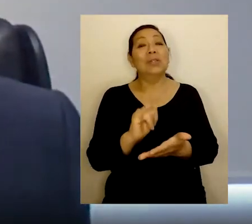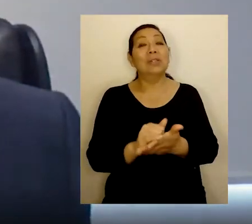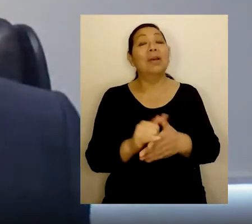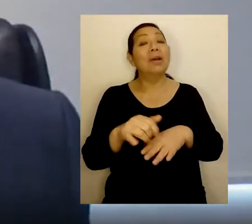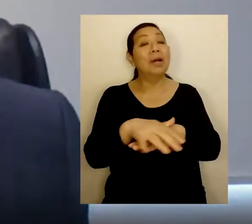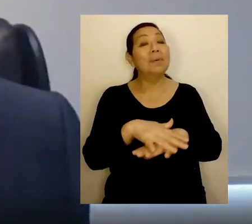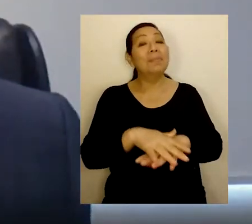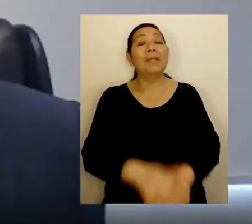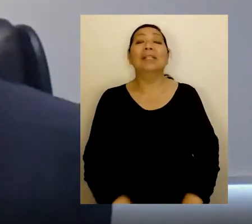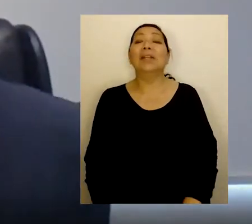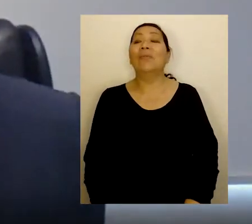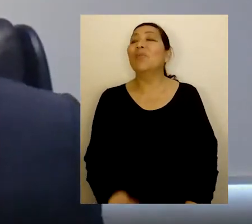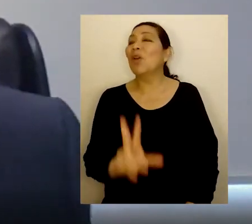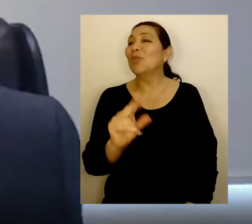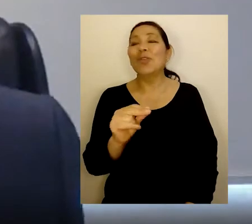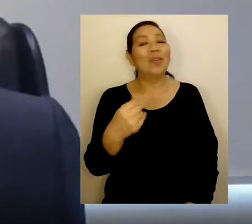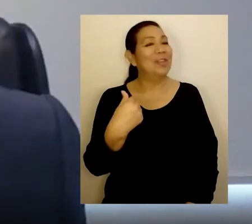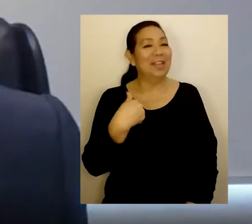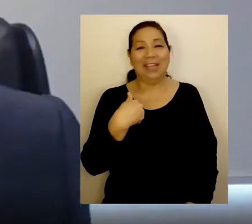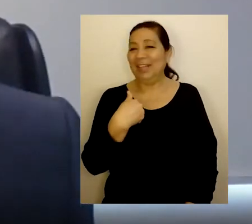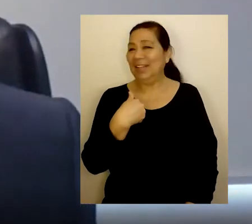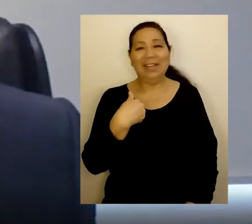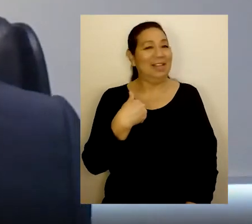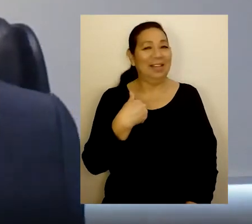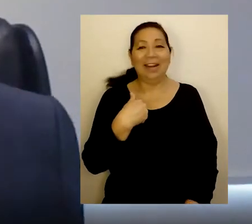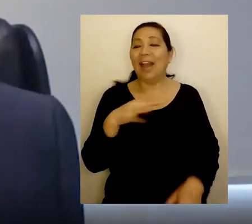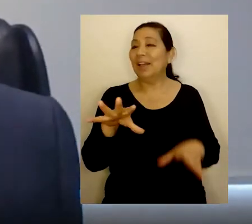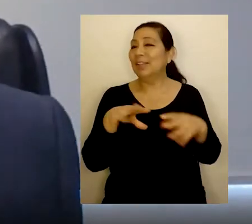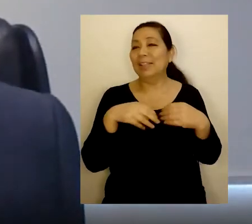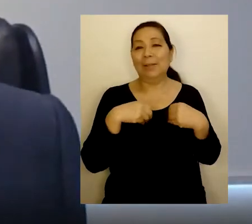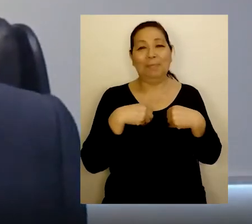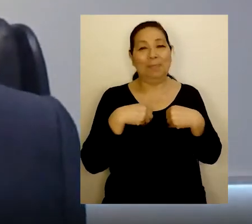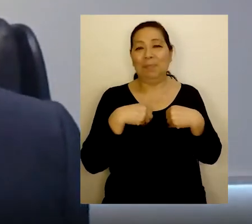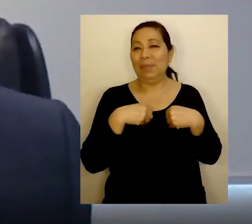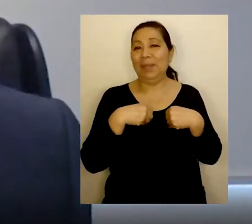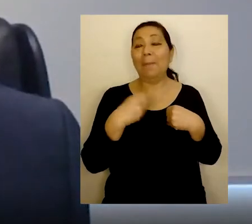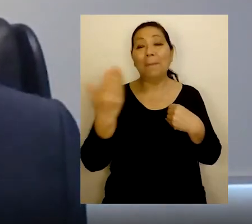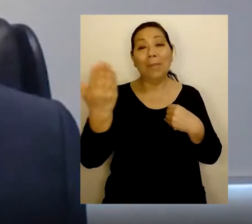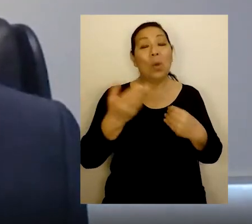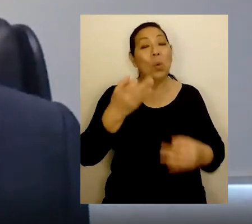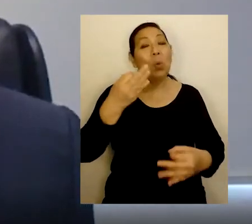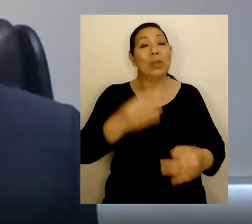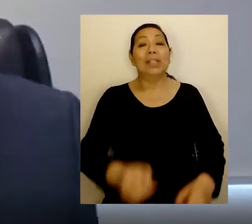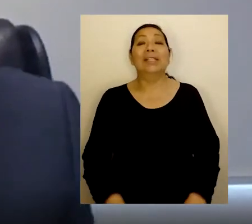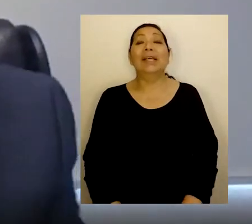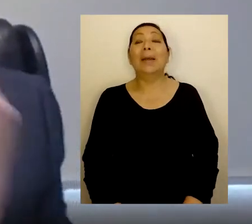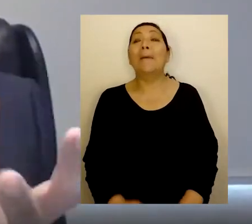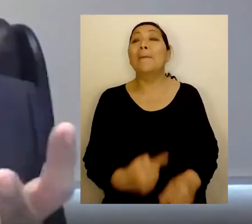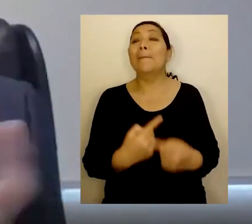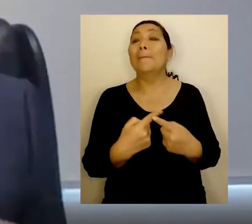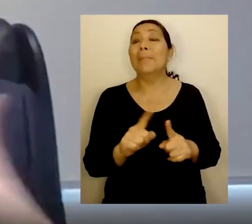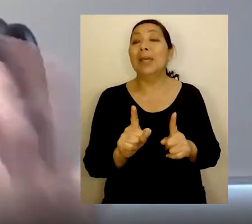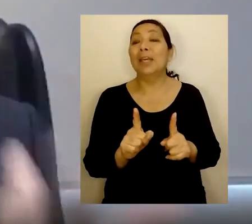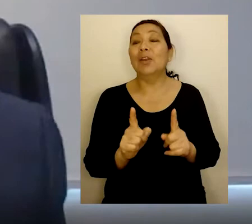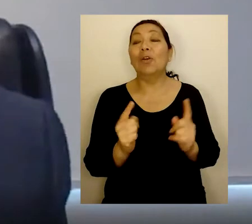contencioso administrativo, no corresponde admitir esa pericia judicial. Sin embargo,